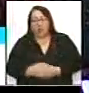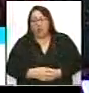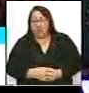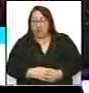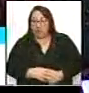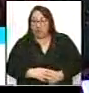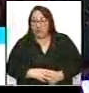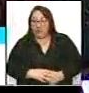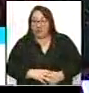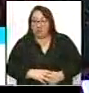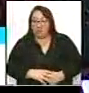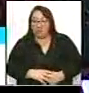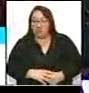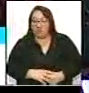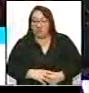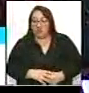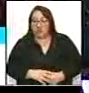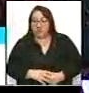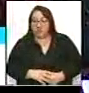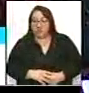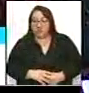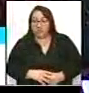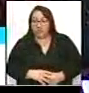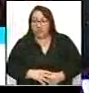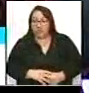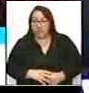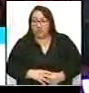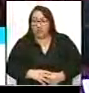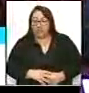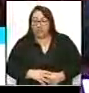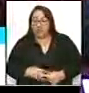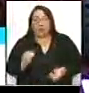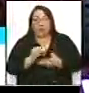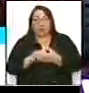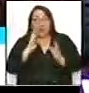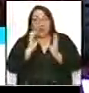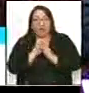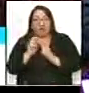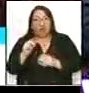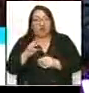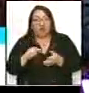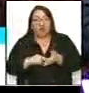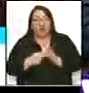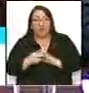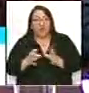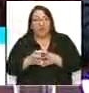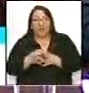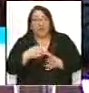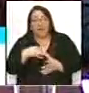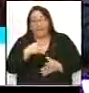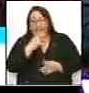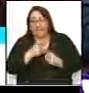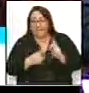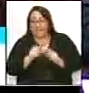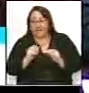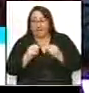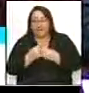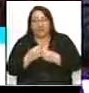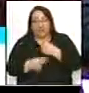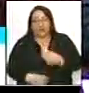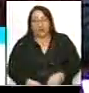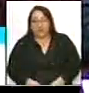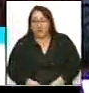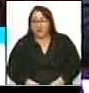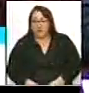estos gobiernos regionales. O sea, voy a poner un ejemplo, porque no es la general, en todo caso, o lo es, no lo sé, pero un partido